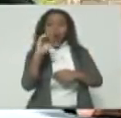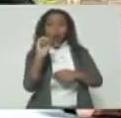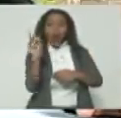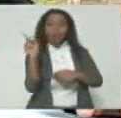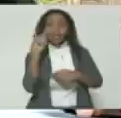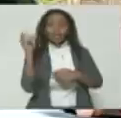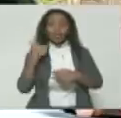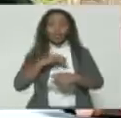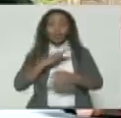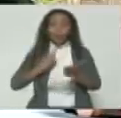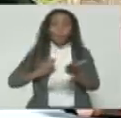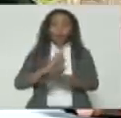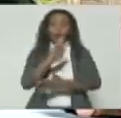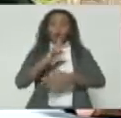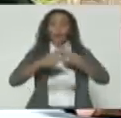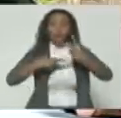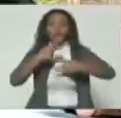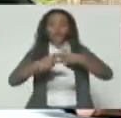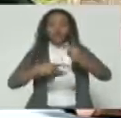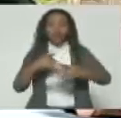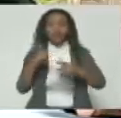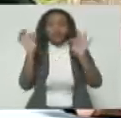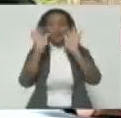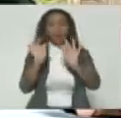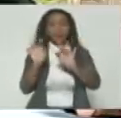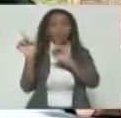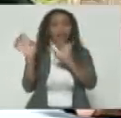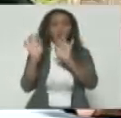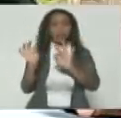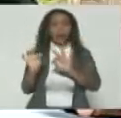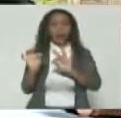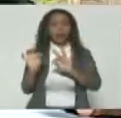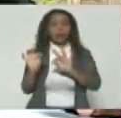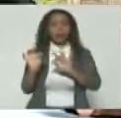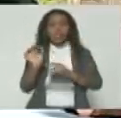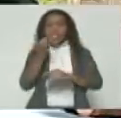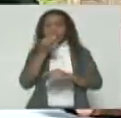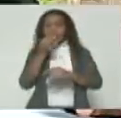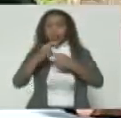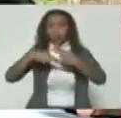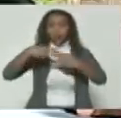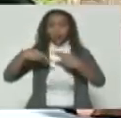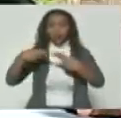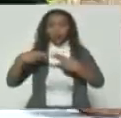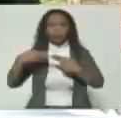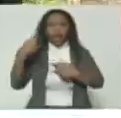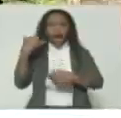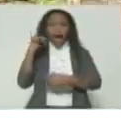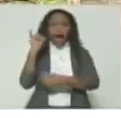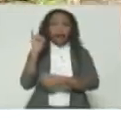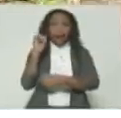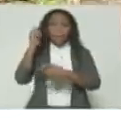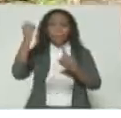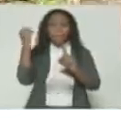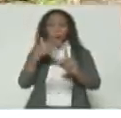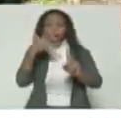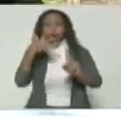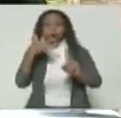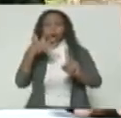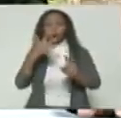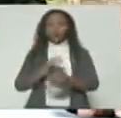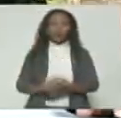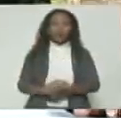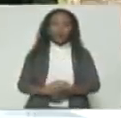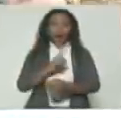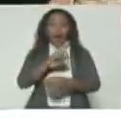impulsando como alternativa a el modelo de la revolución verde, que como sabemos pues tiene impactos considerables